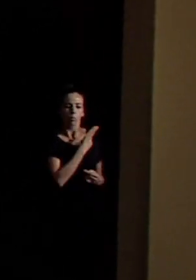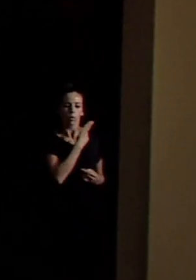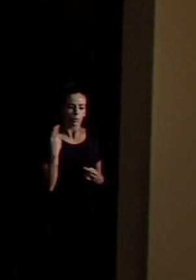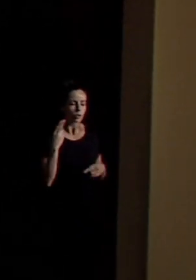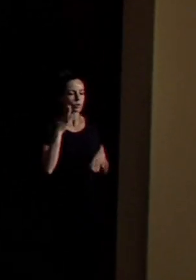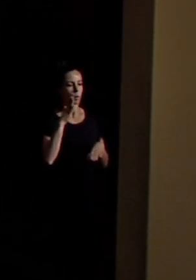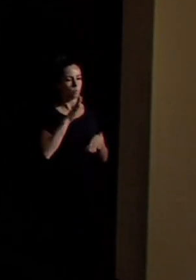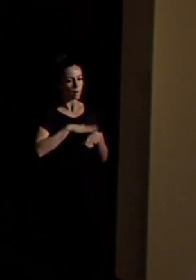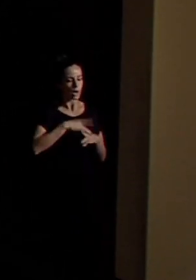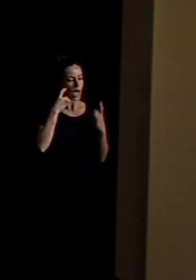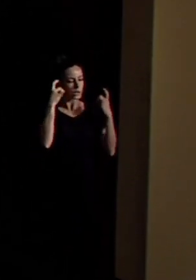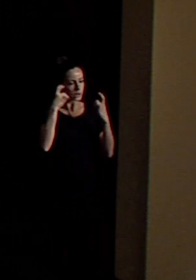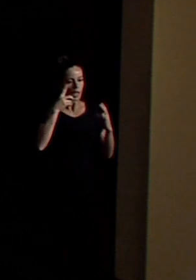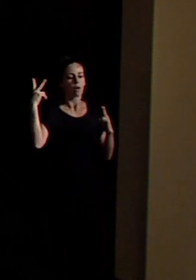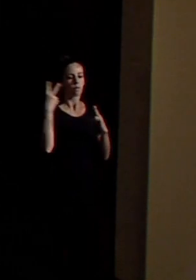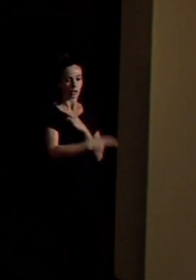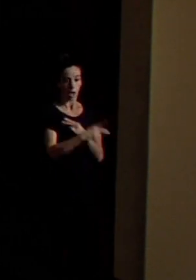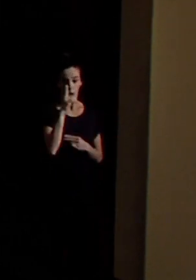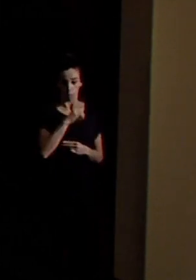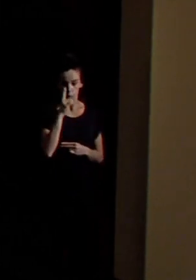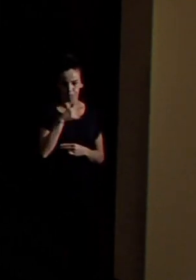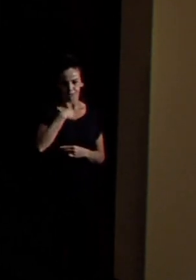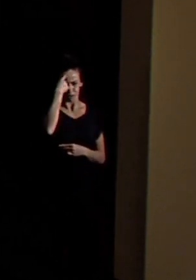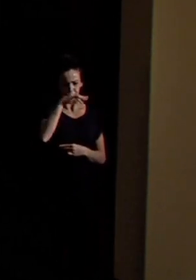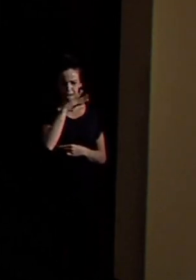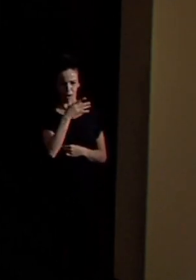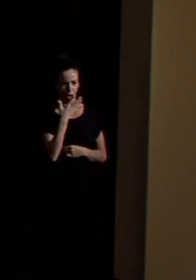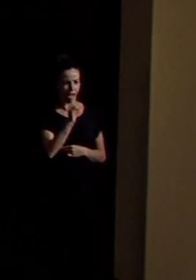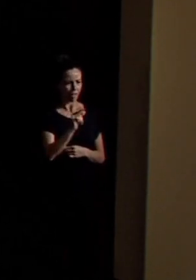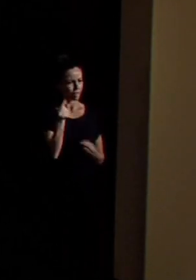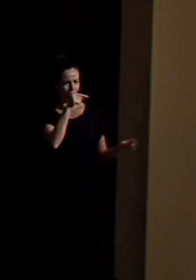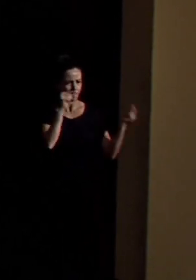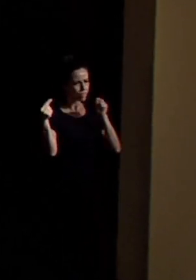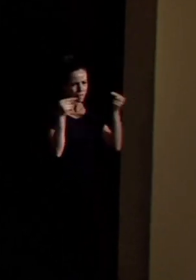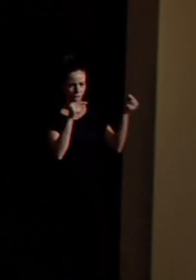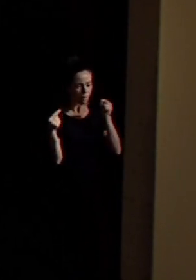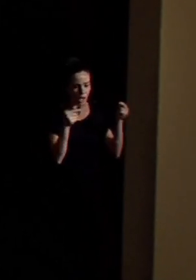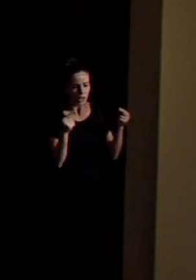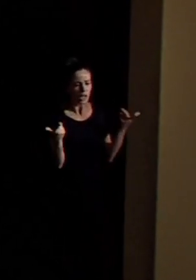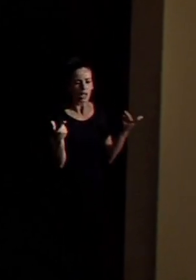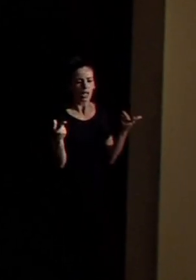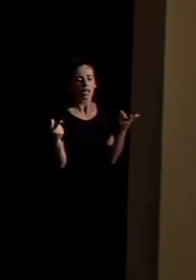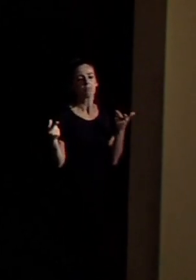posición abolicionista de la prostitución. Yo sé que ahora mismo hay un debate incluso